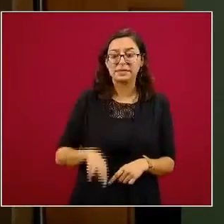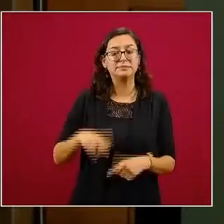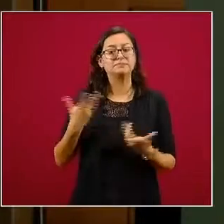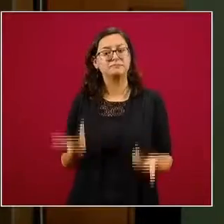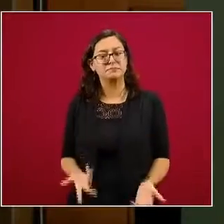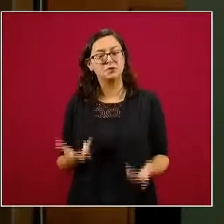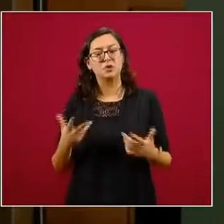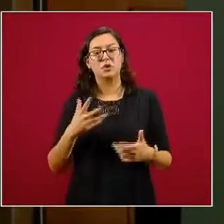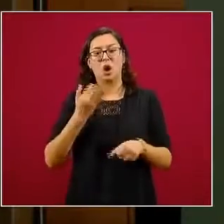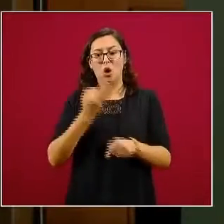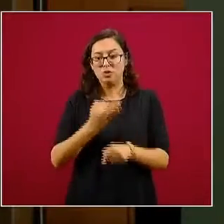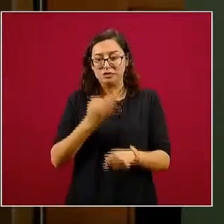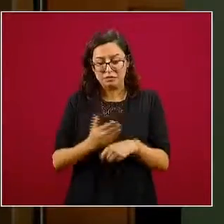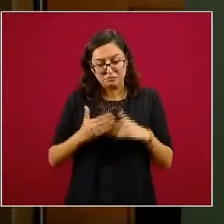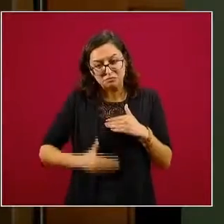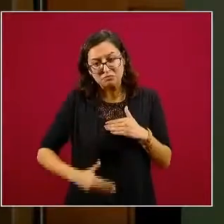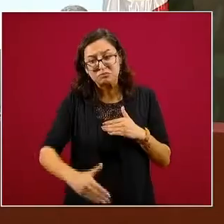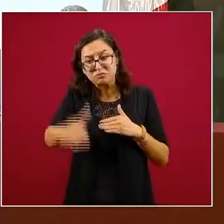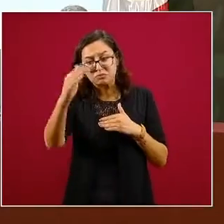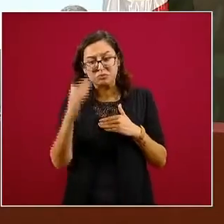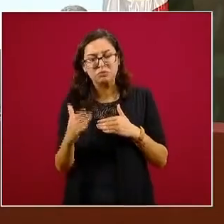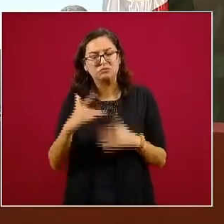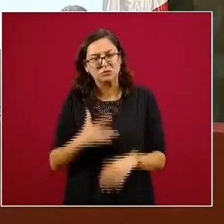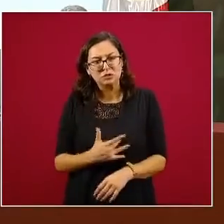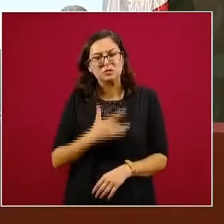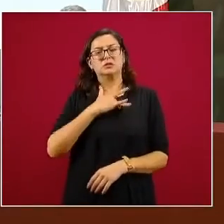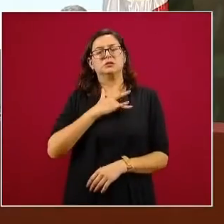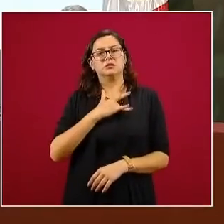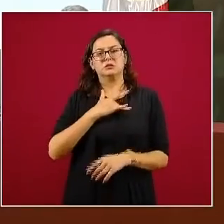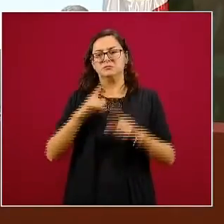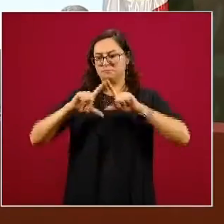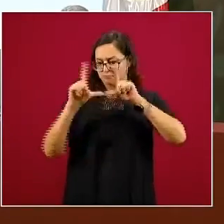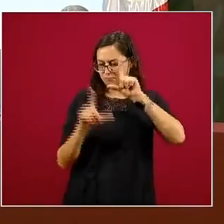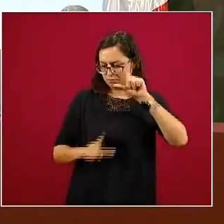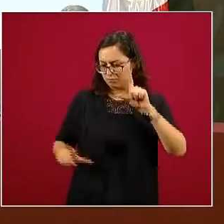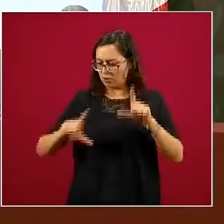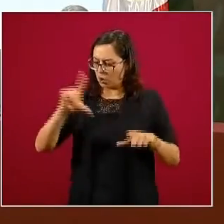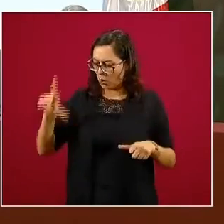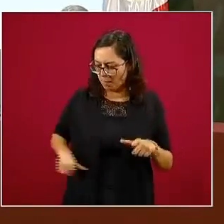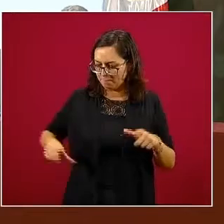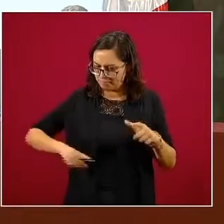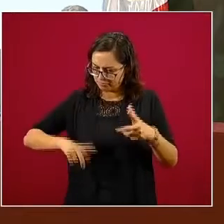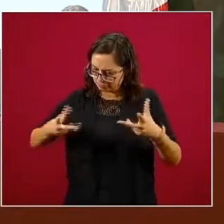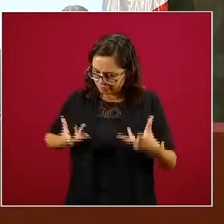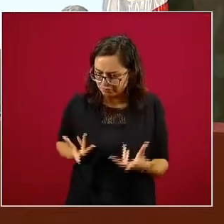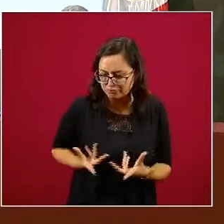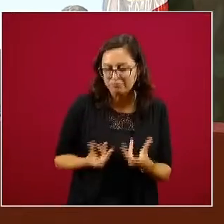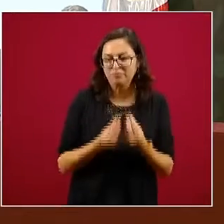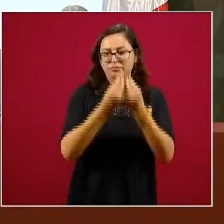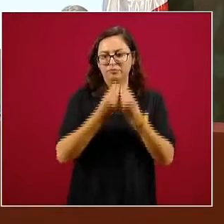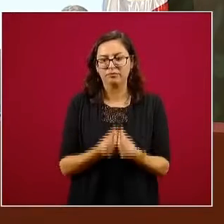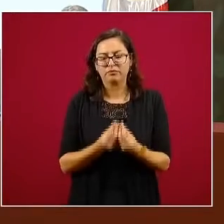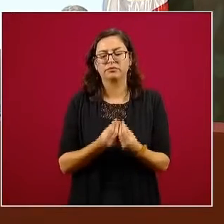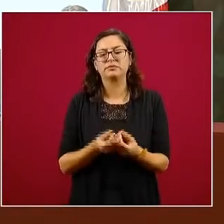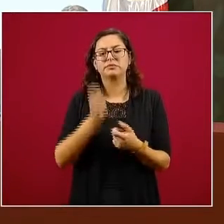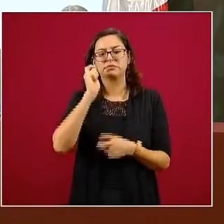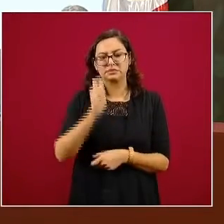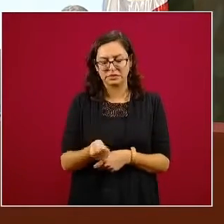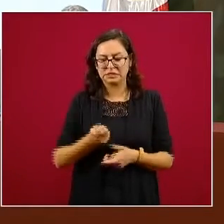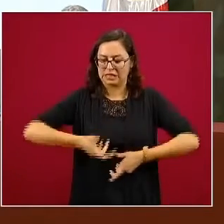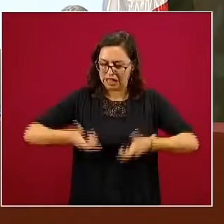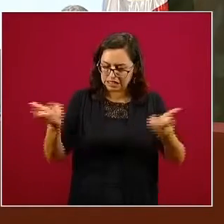salud que afectan a los mexicanos y las mexicanas. Señor gobernador, señores subsecretarios, la OPS está a disposición para acompañarlos en